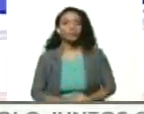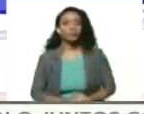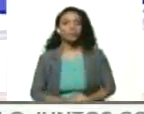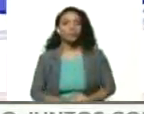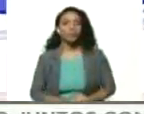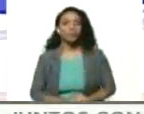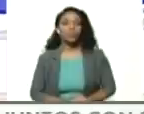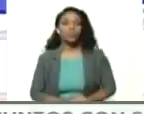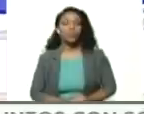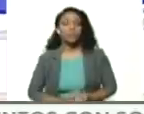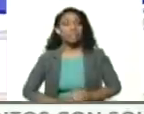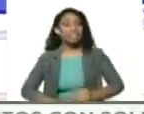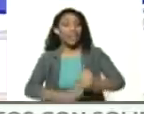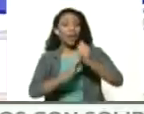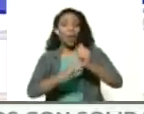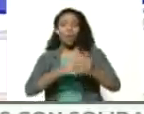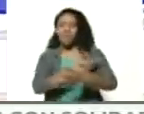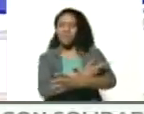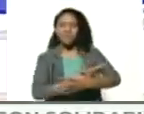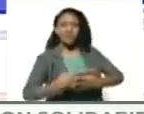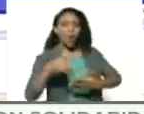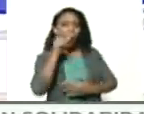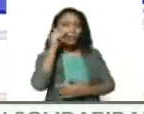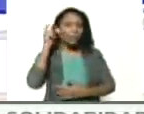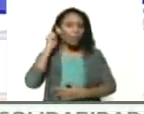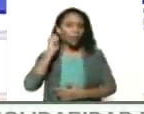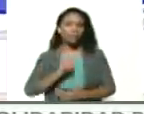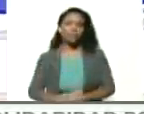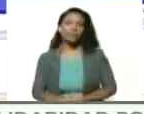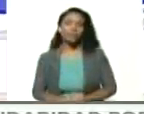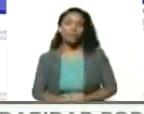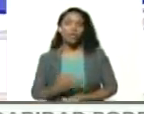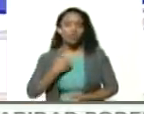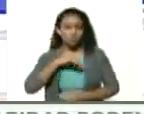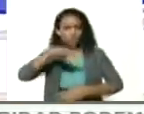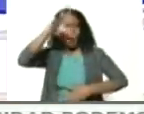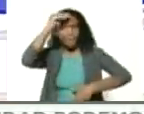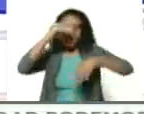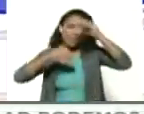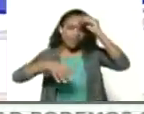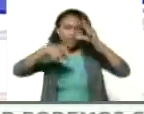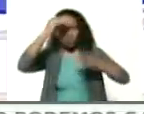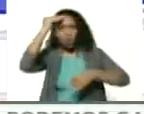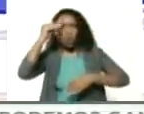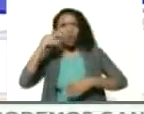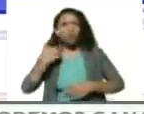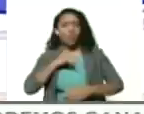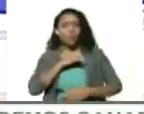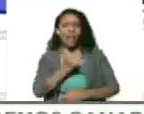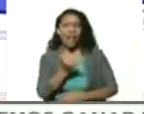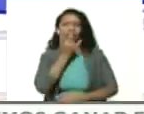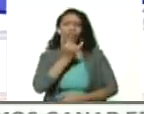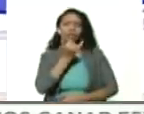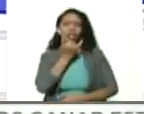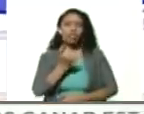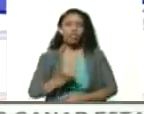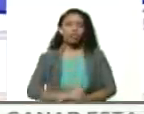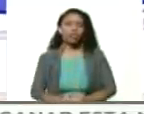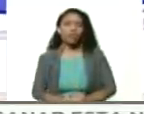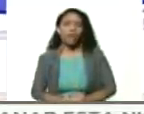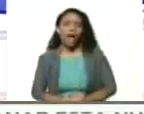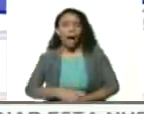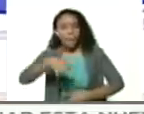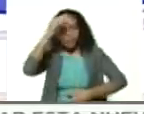un liderazgo de millones de hombres y mujeres. Hemos aprendido de nuestros errores, hemos aprendido